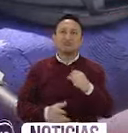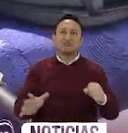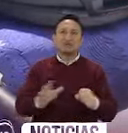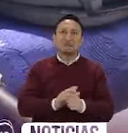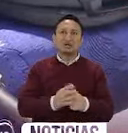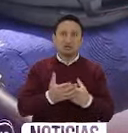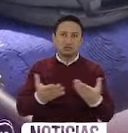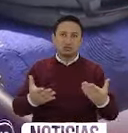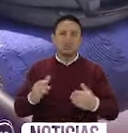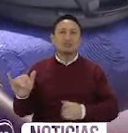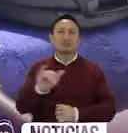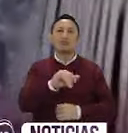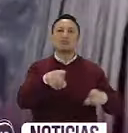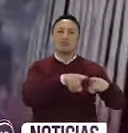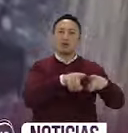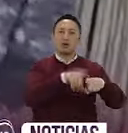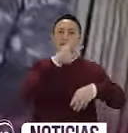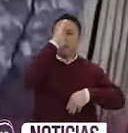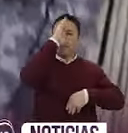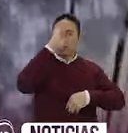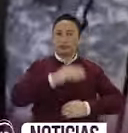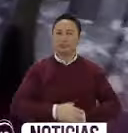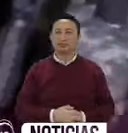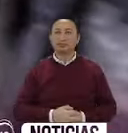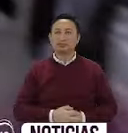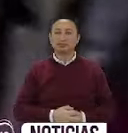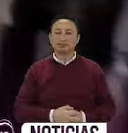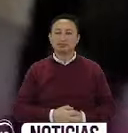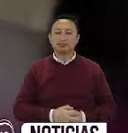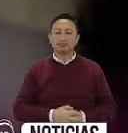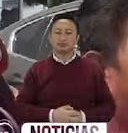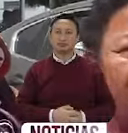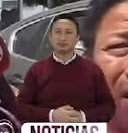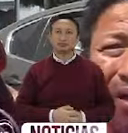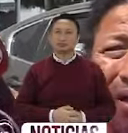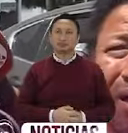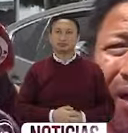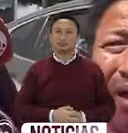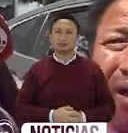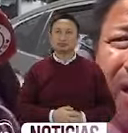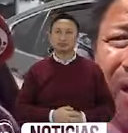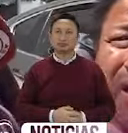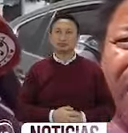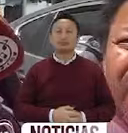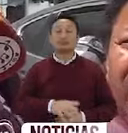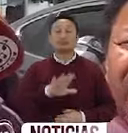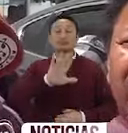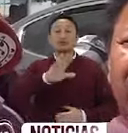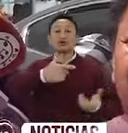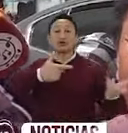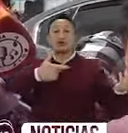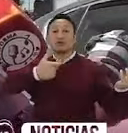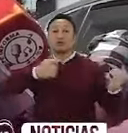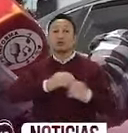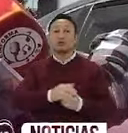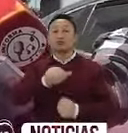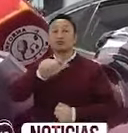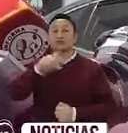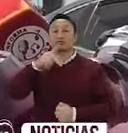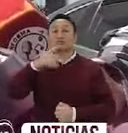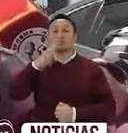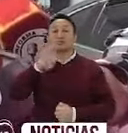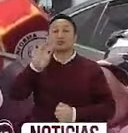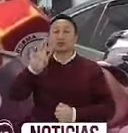otras prendas similares a las usadas por grupos tácticos de la policía. Tenemos 5 fusiles AK-47,